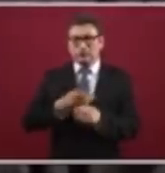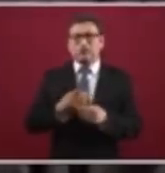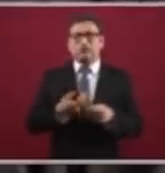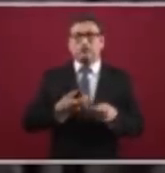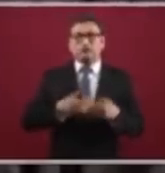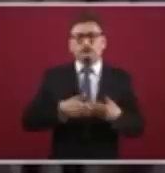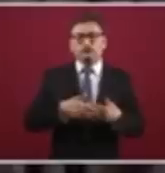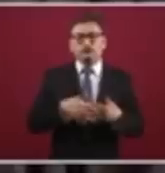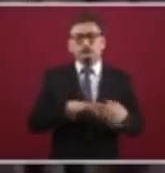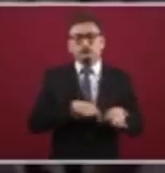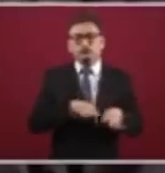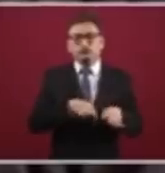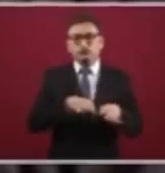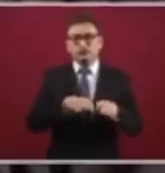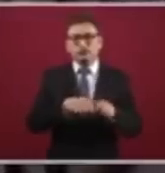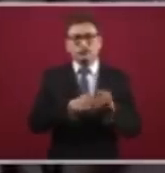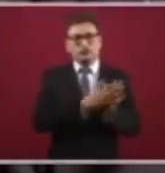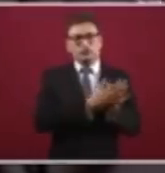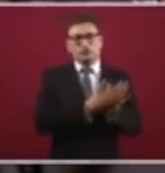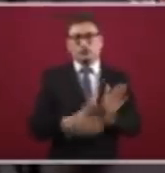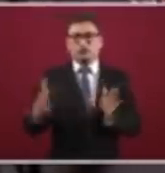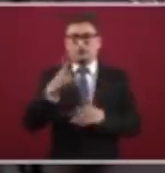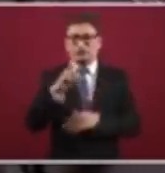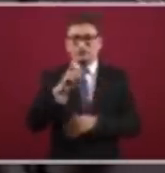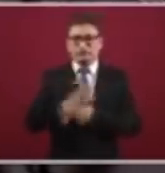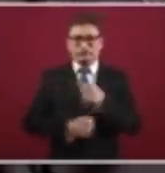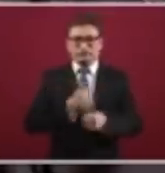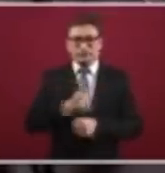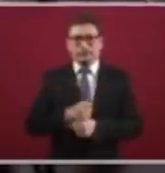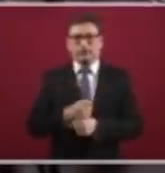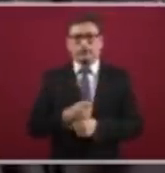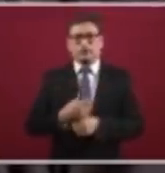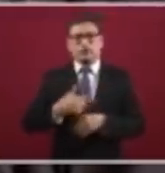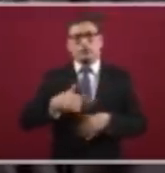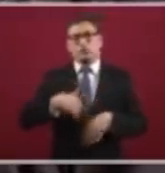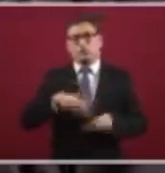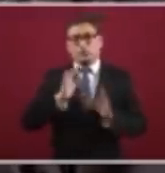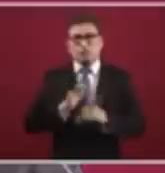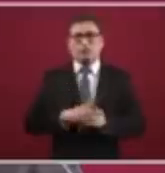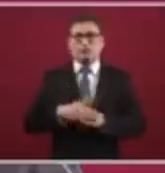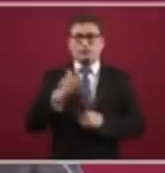durante 30 años más